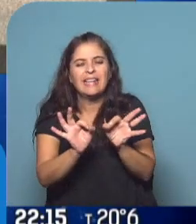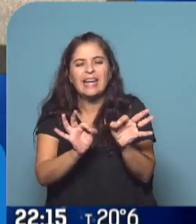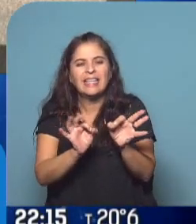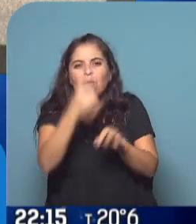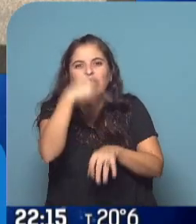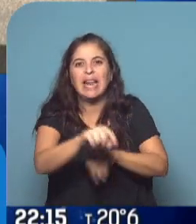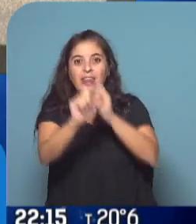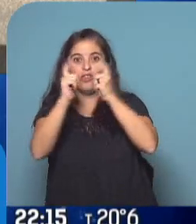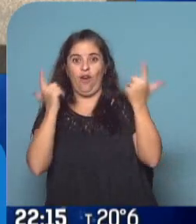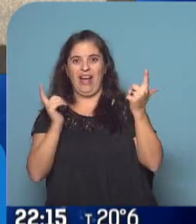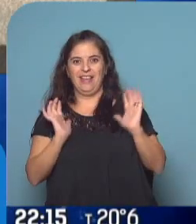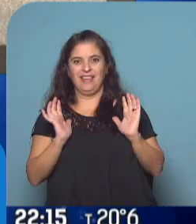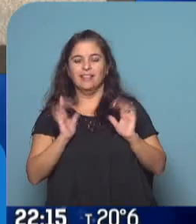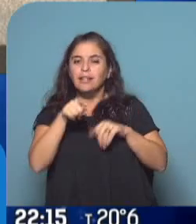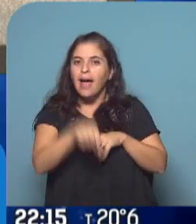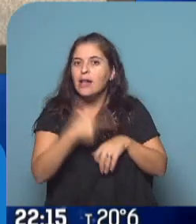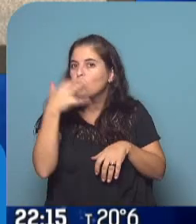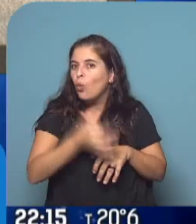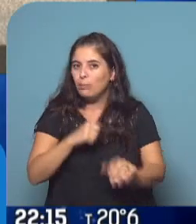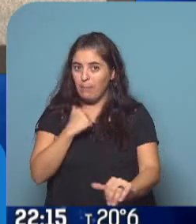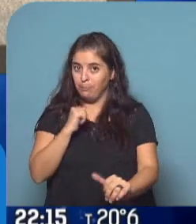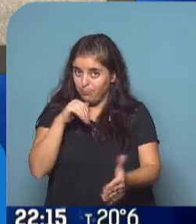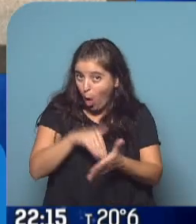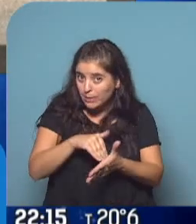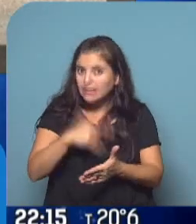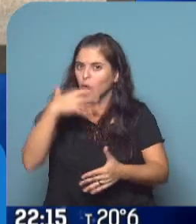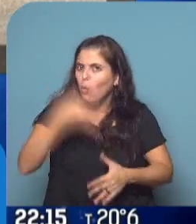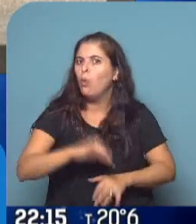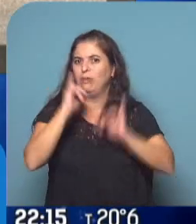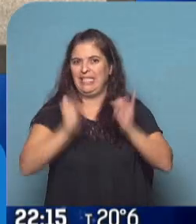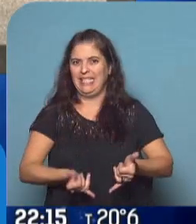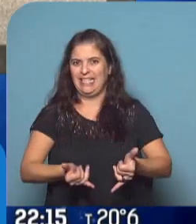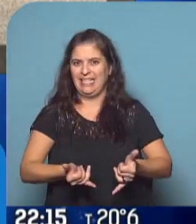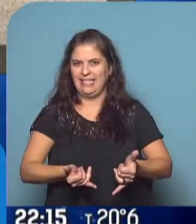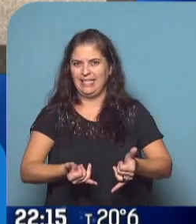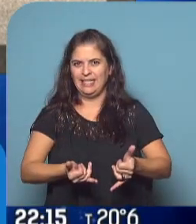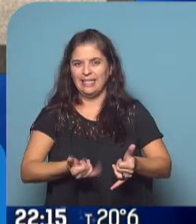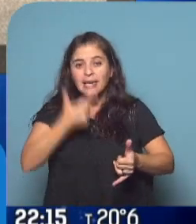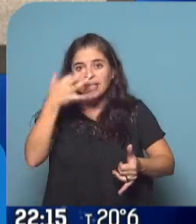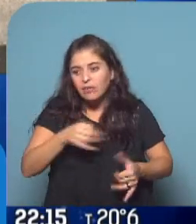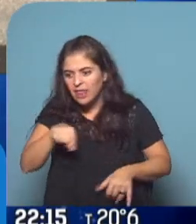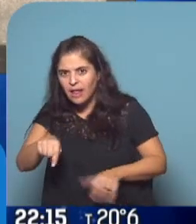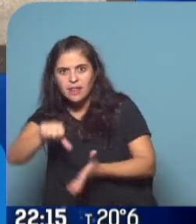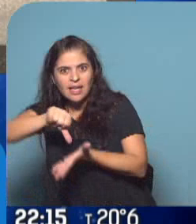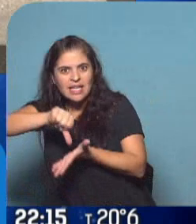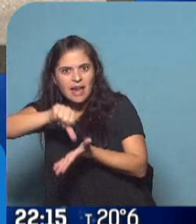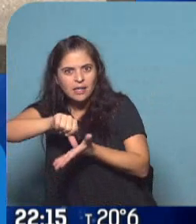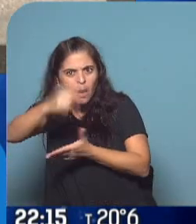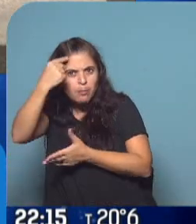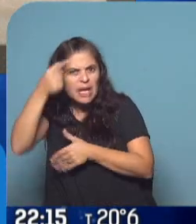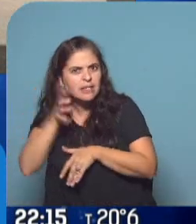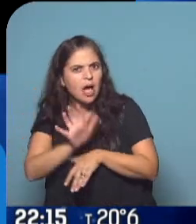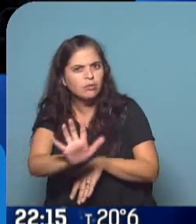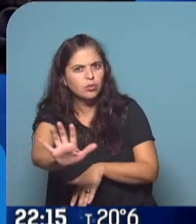que prometió, pero a mí me parece que los iraníes apuestan ellos piensan a largo y piensan, bueno, el líder supremo siempre va a estar. Los